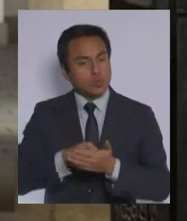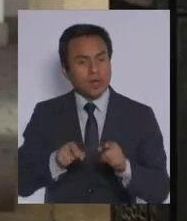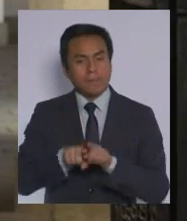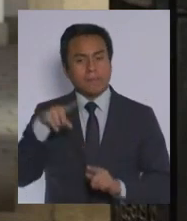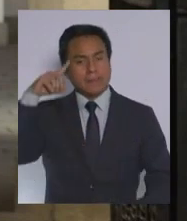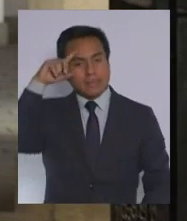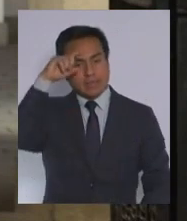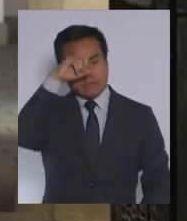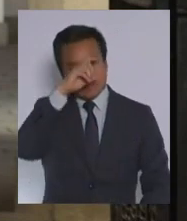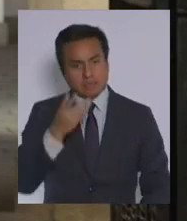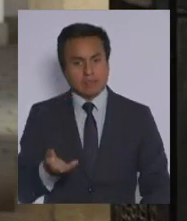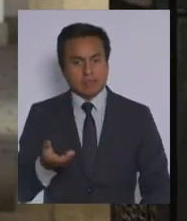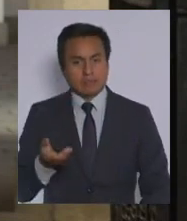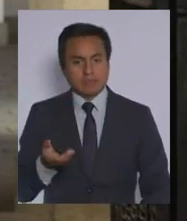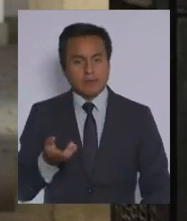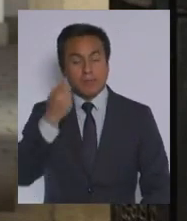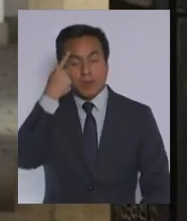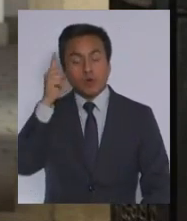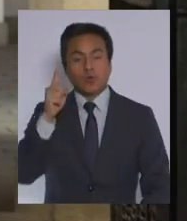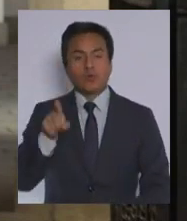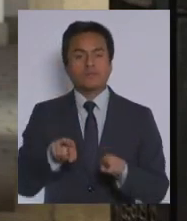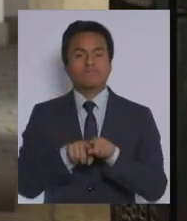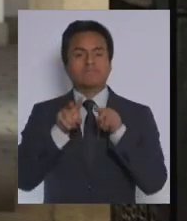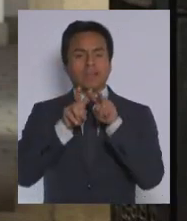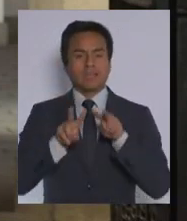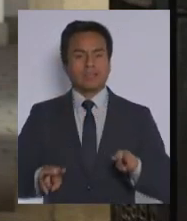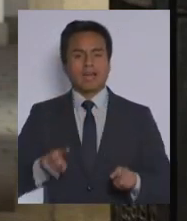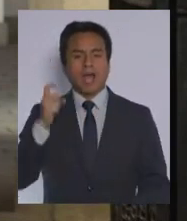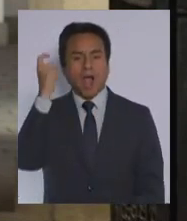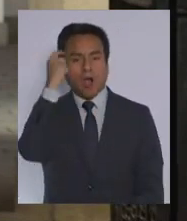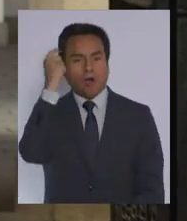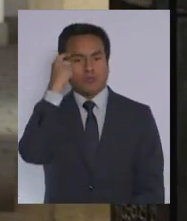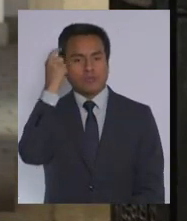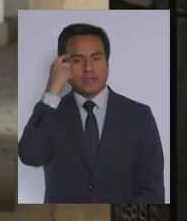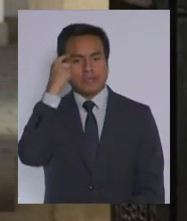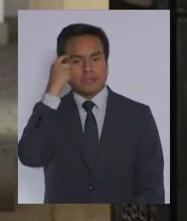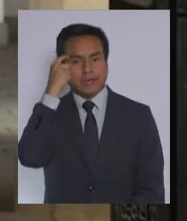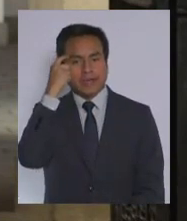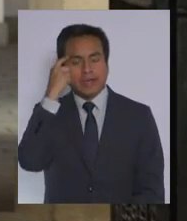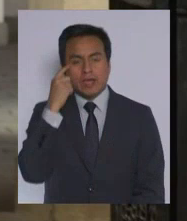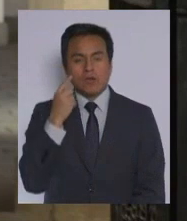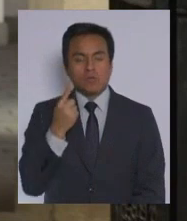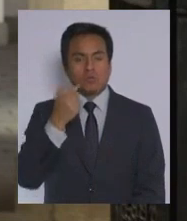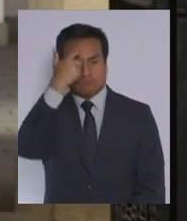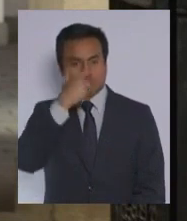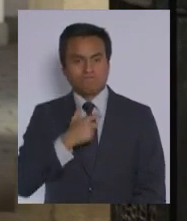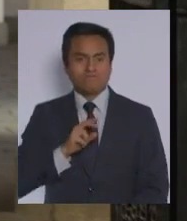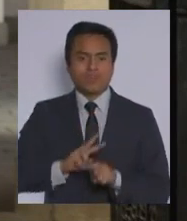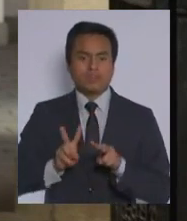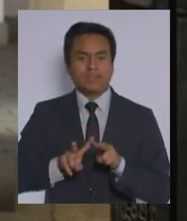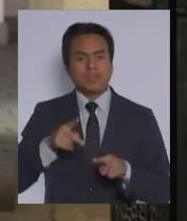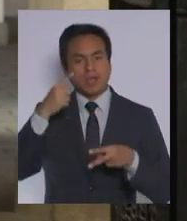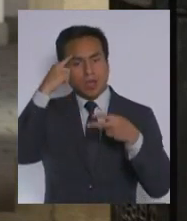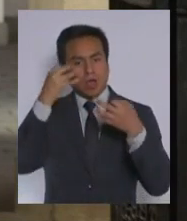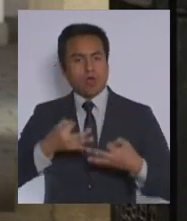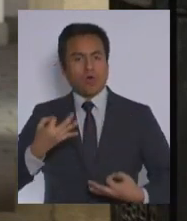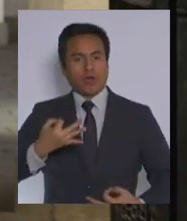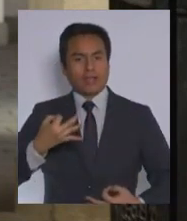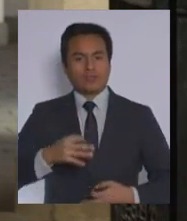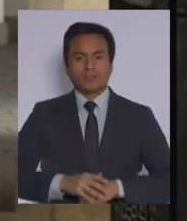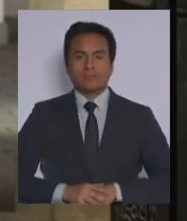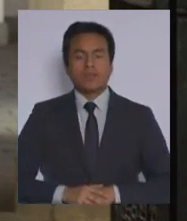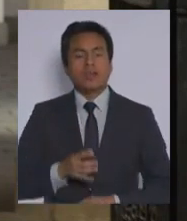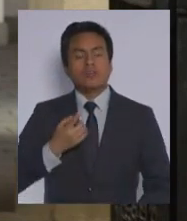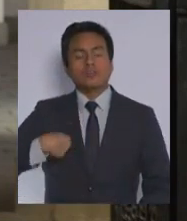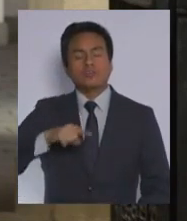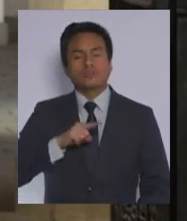difíciles pero estar con la tranquilidad de conciencia de que uno está haciendo lo que cree correcto cuando